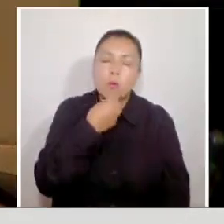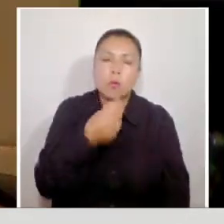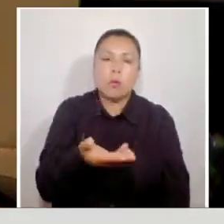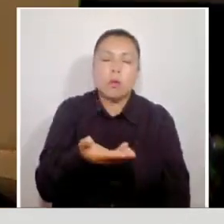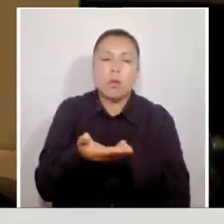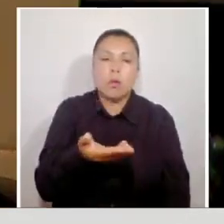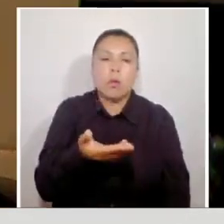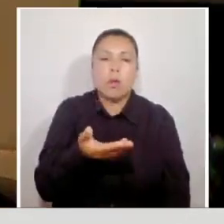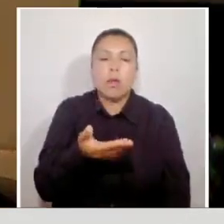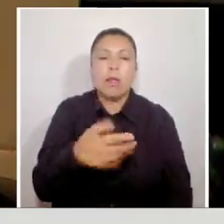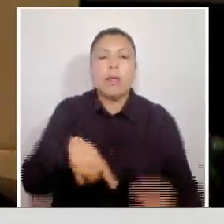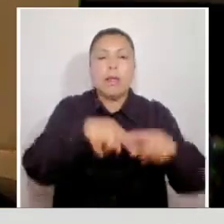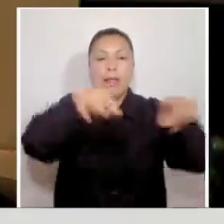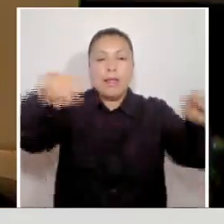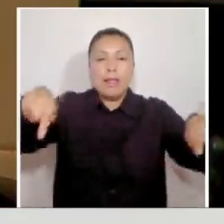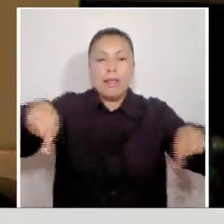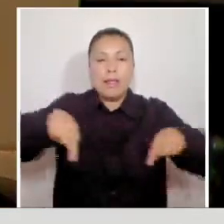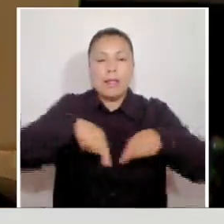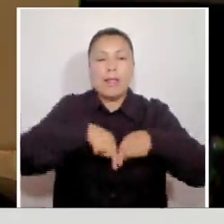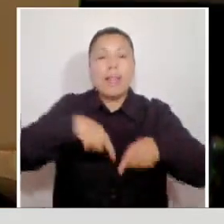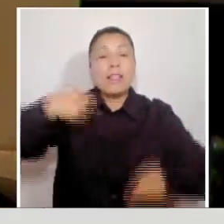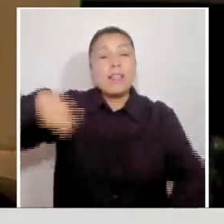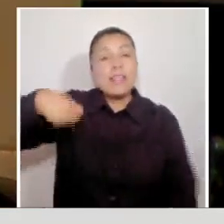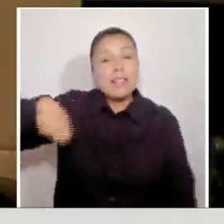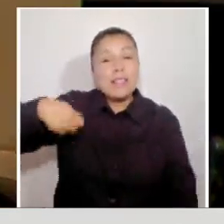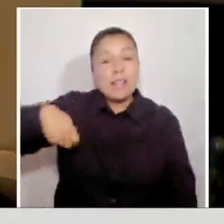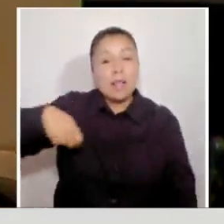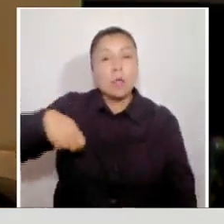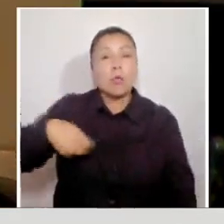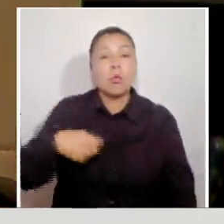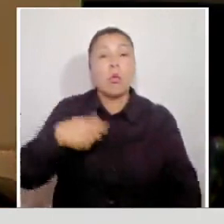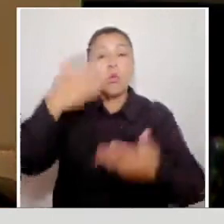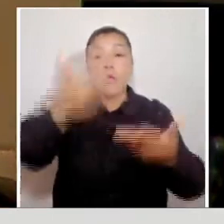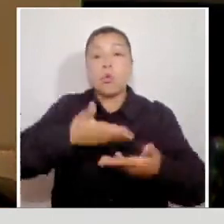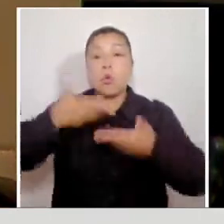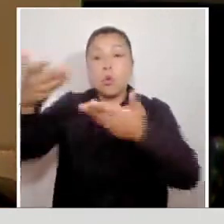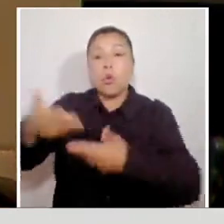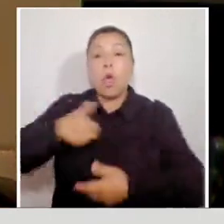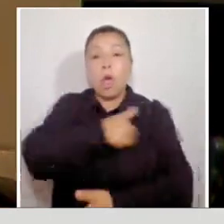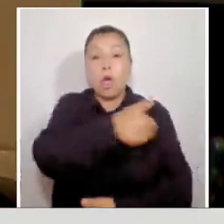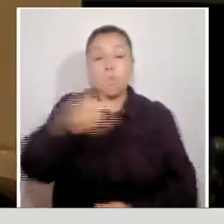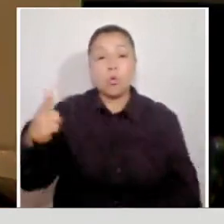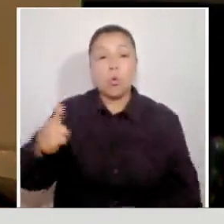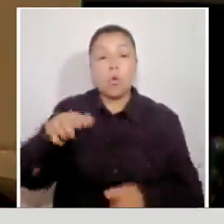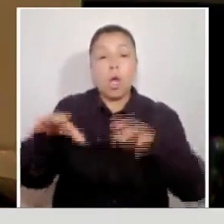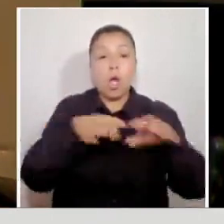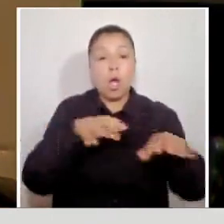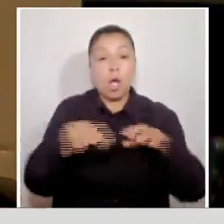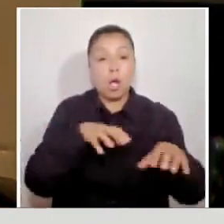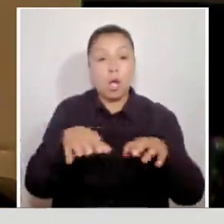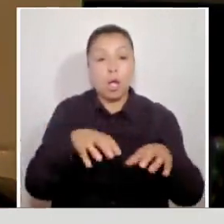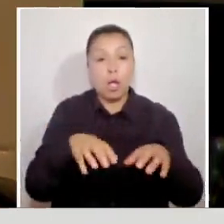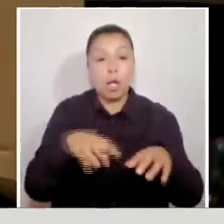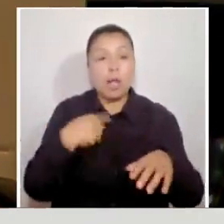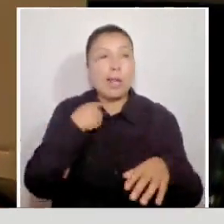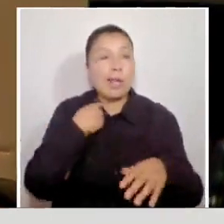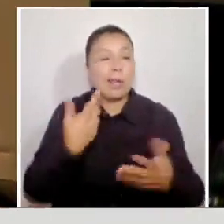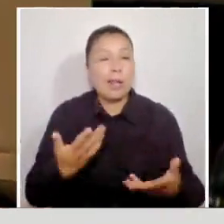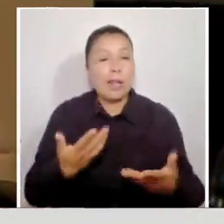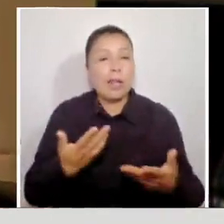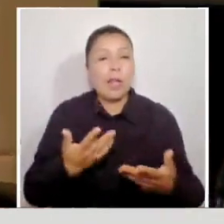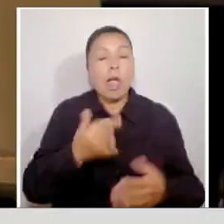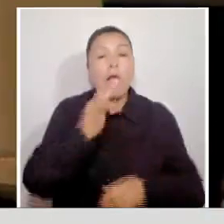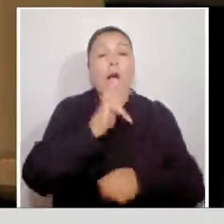salón del senado por lo tanto lo invito a todos a a una actividad que hay una fundación que